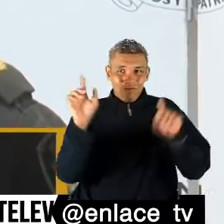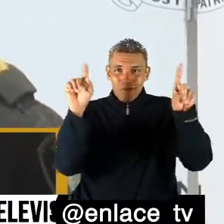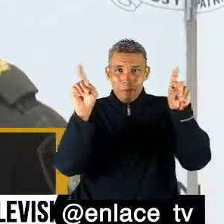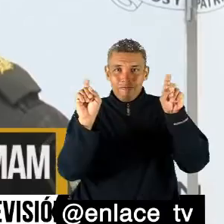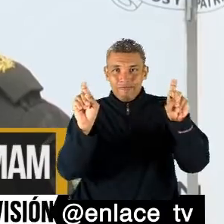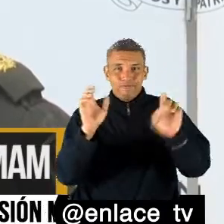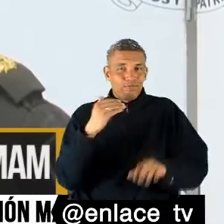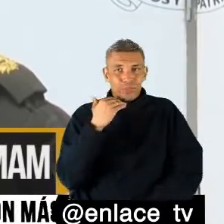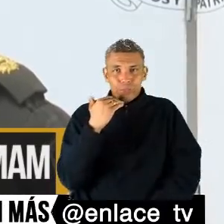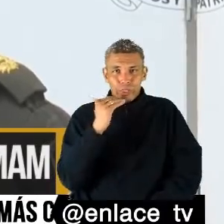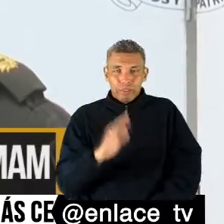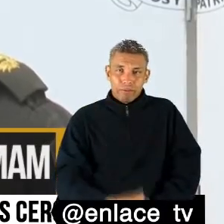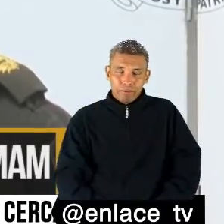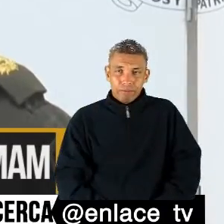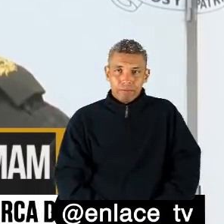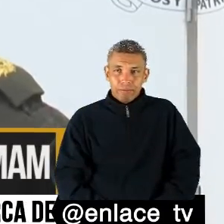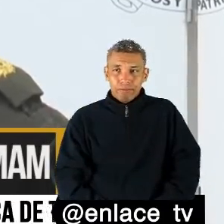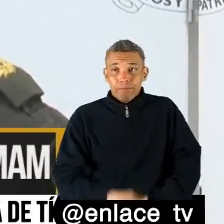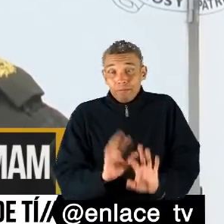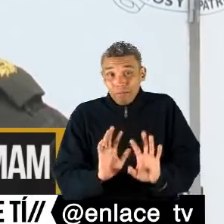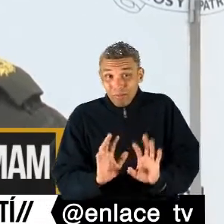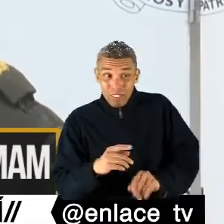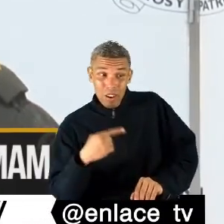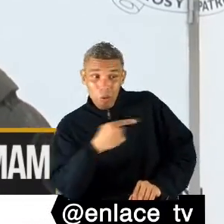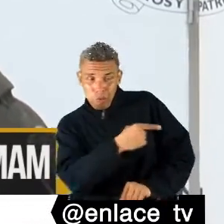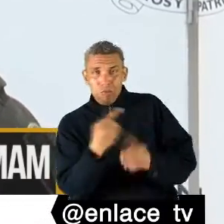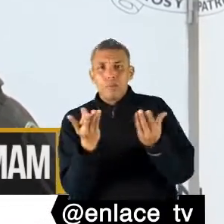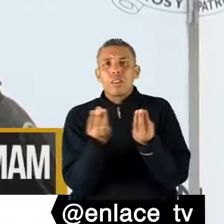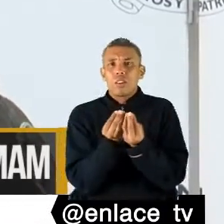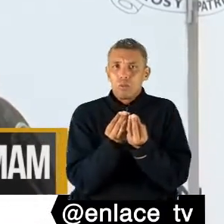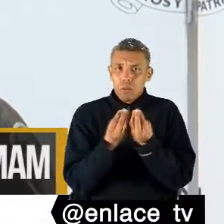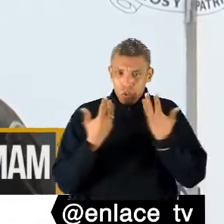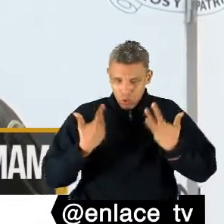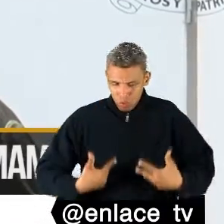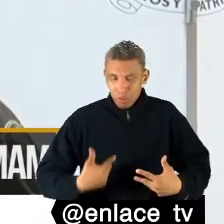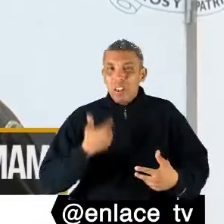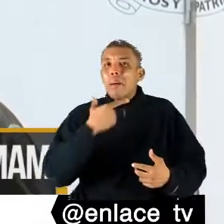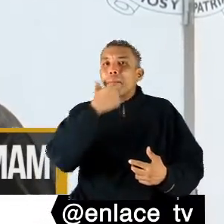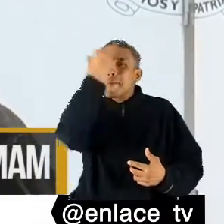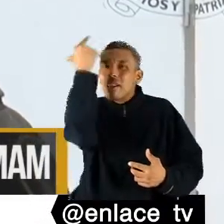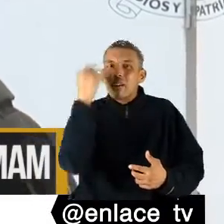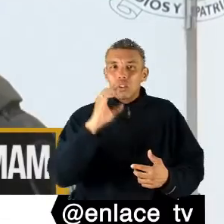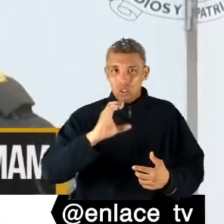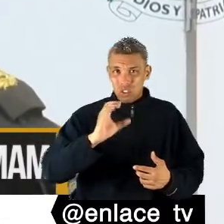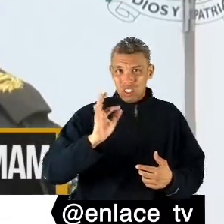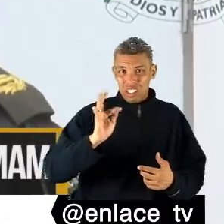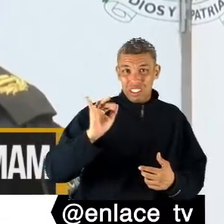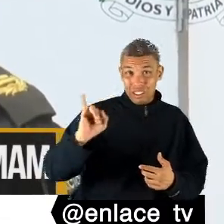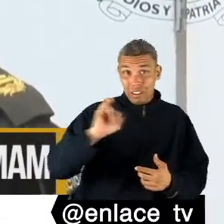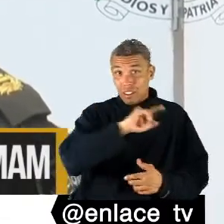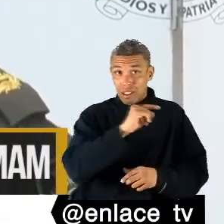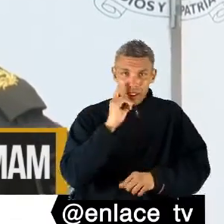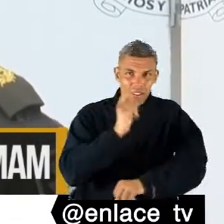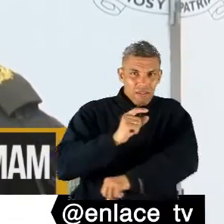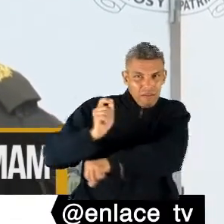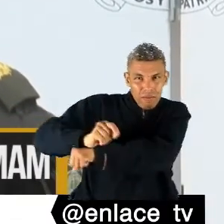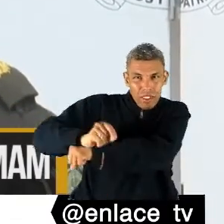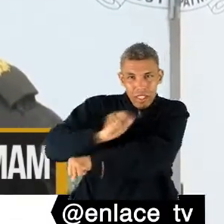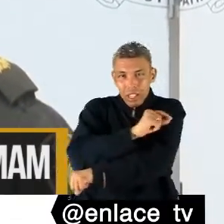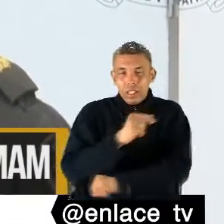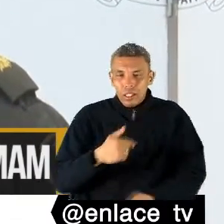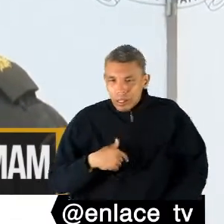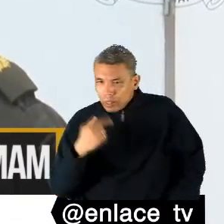como tal. Tenemos todo un cuerpo de investigación disciplinaria y el CTI de la Fiscalía General de la Nación, en